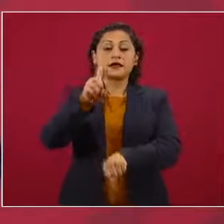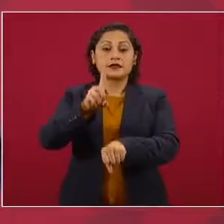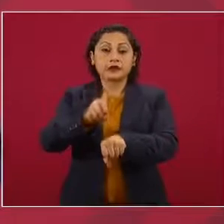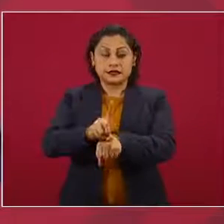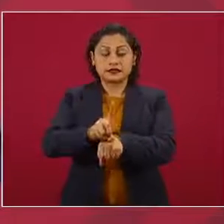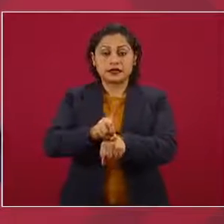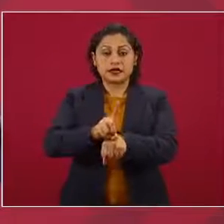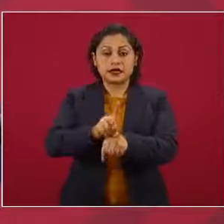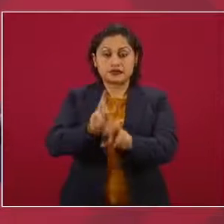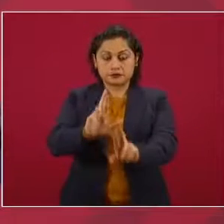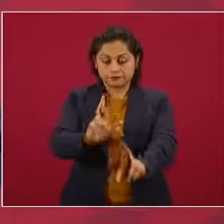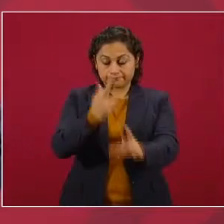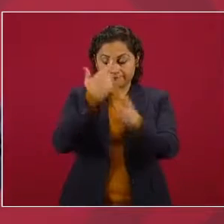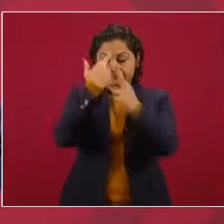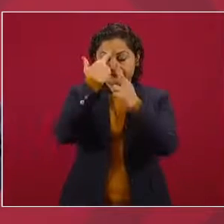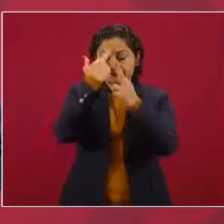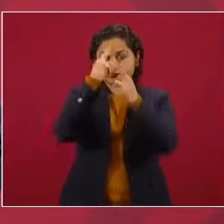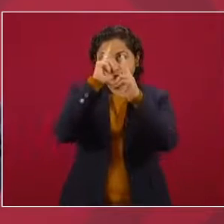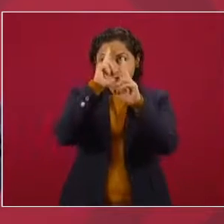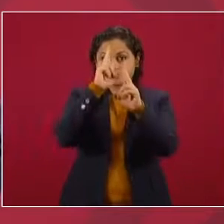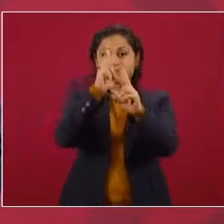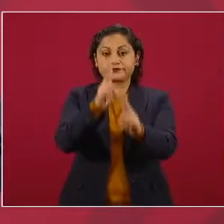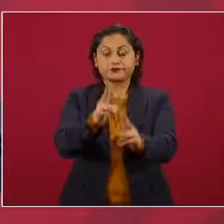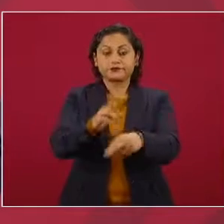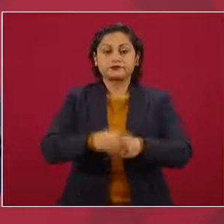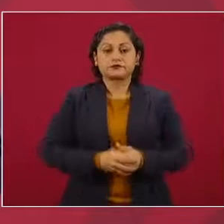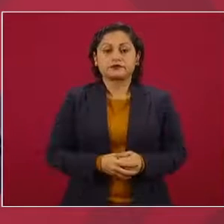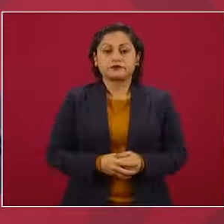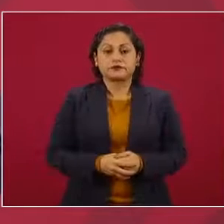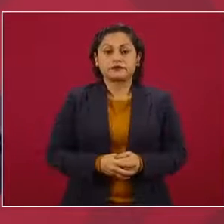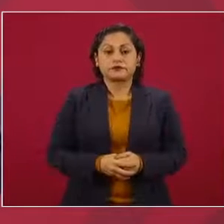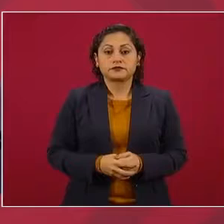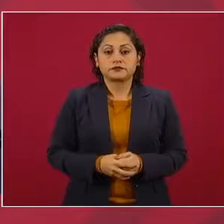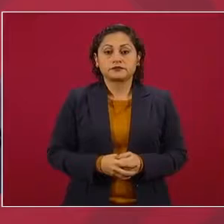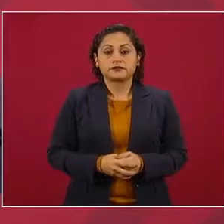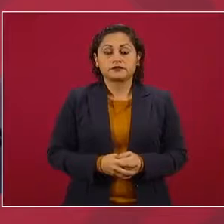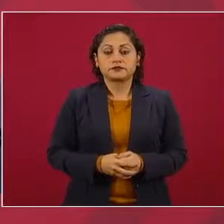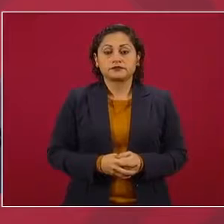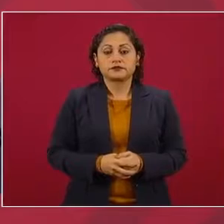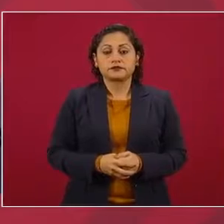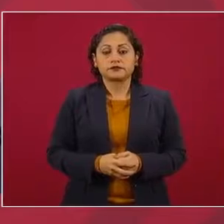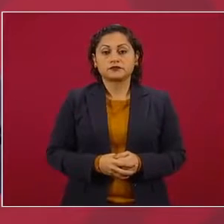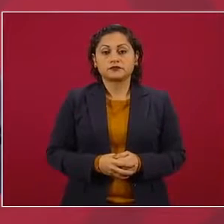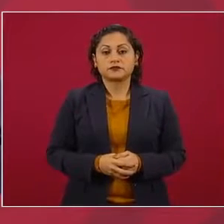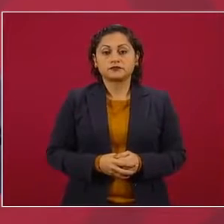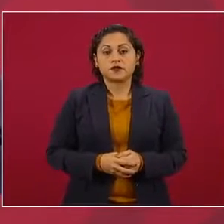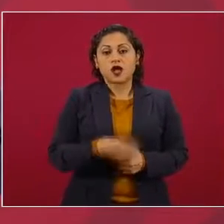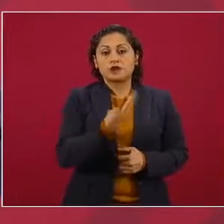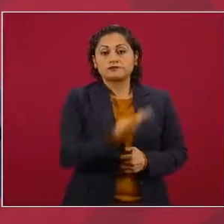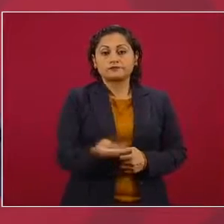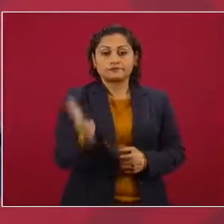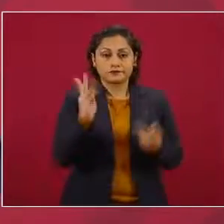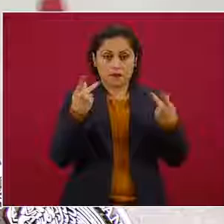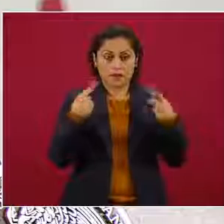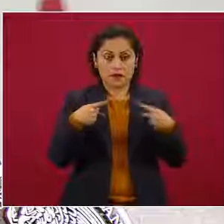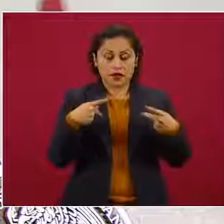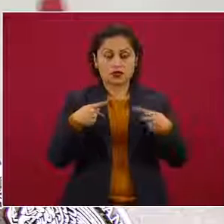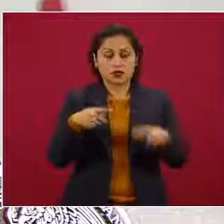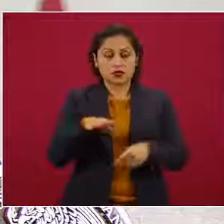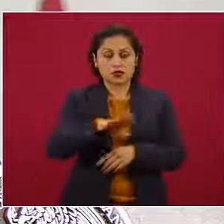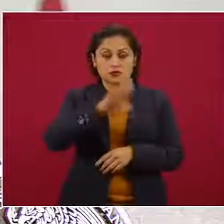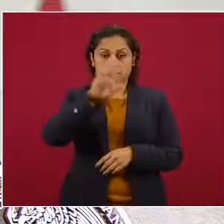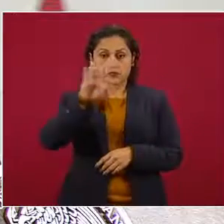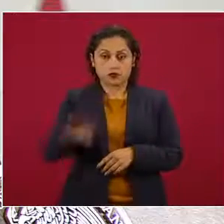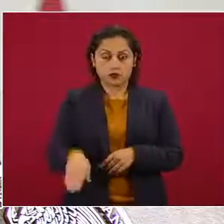el homenaje a quienes han perdido la vida por el